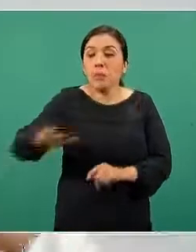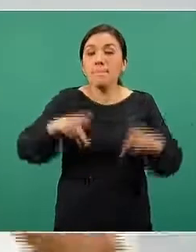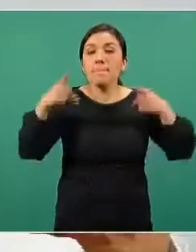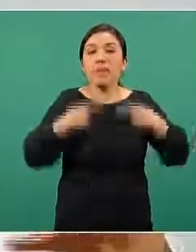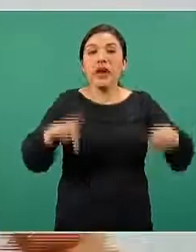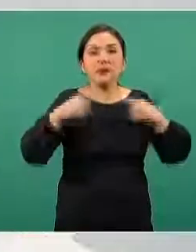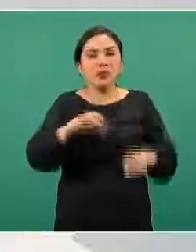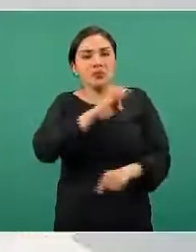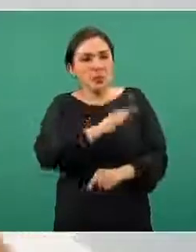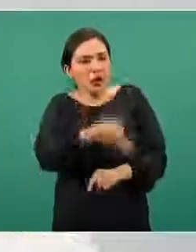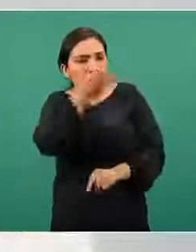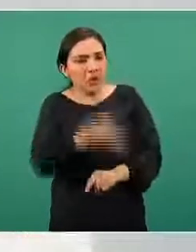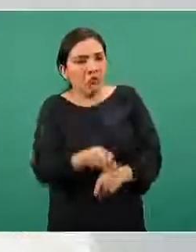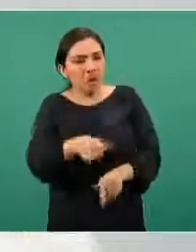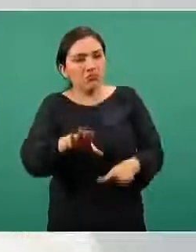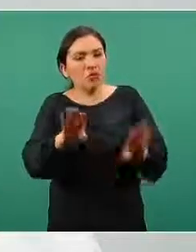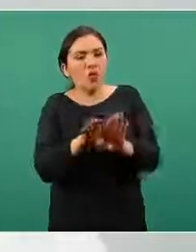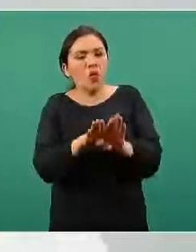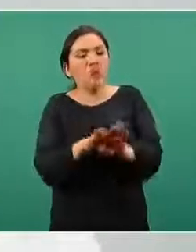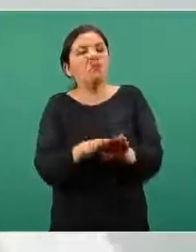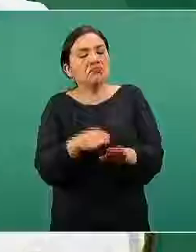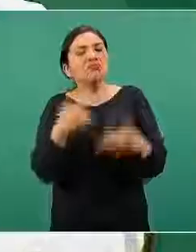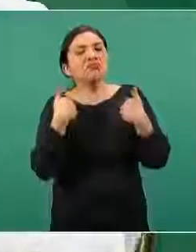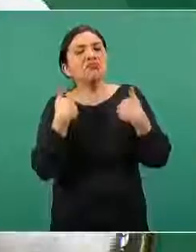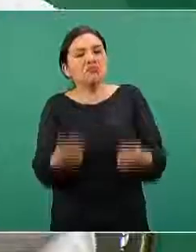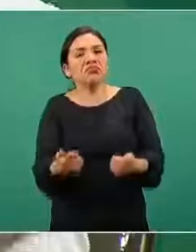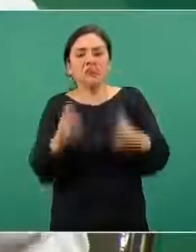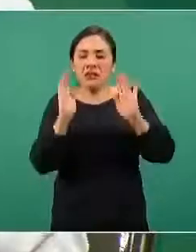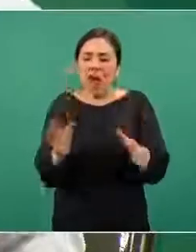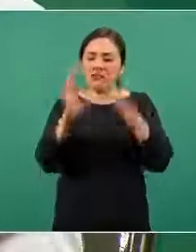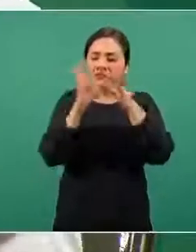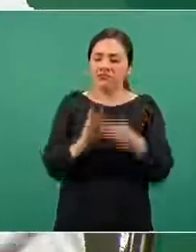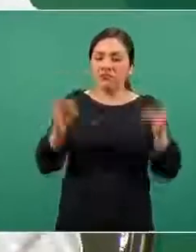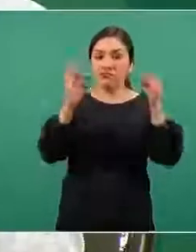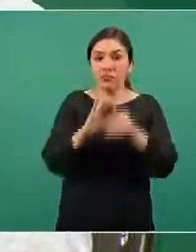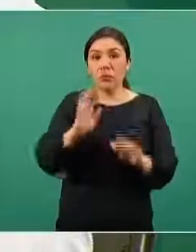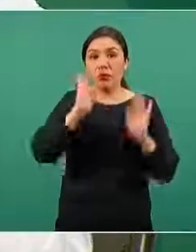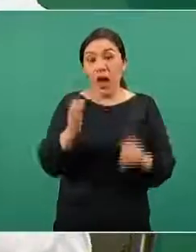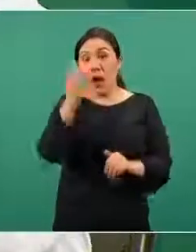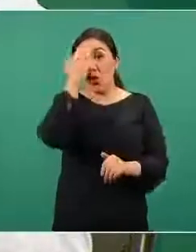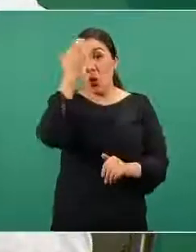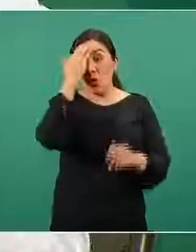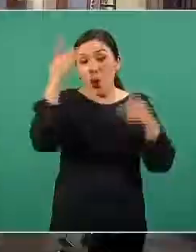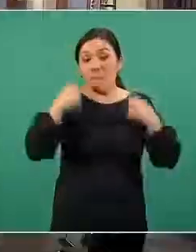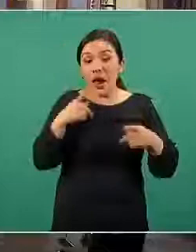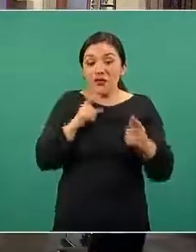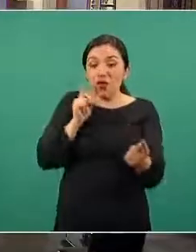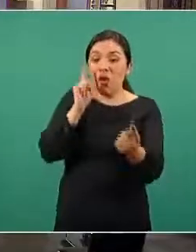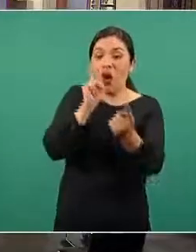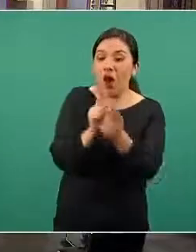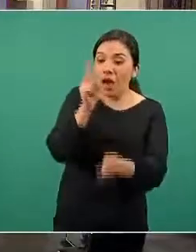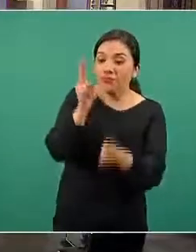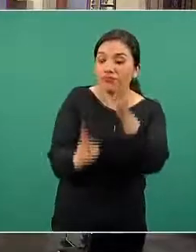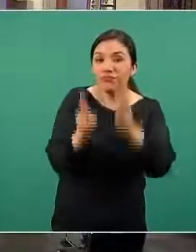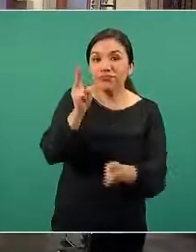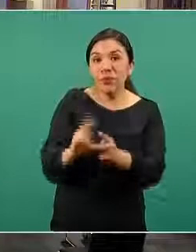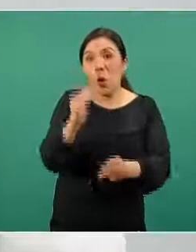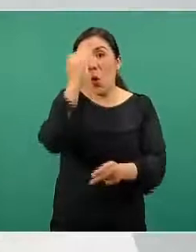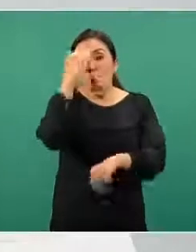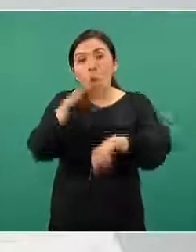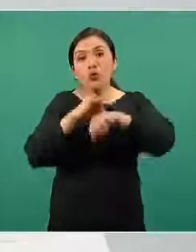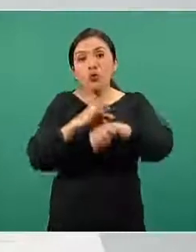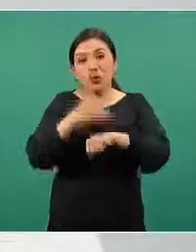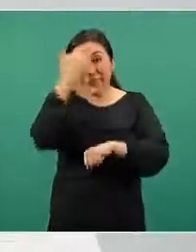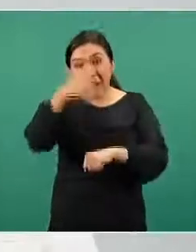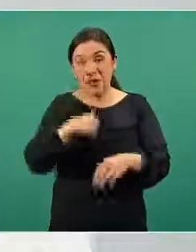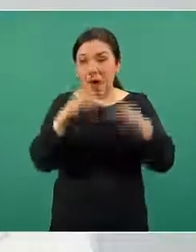de adaptar estas medidas, que se lo está diciendo gente que conoce del tema, y que pero además saben